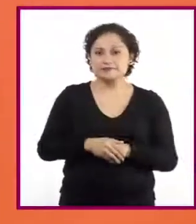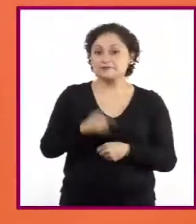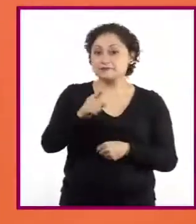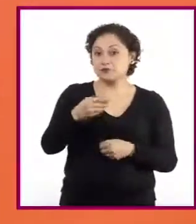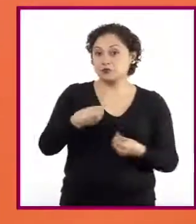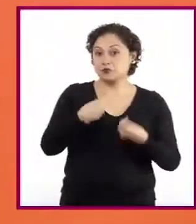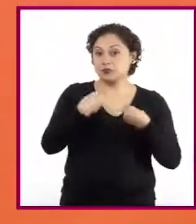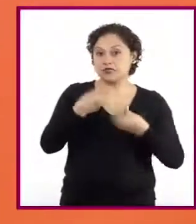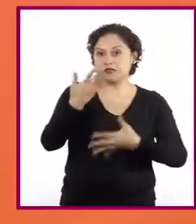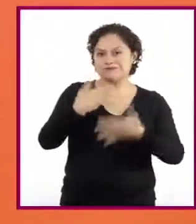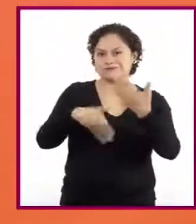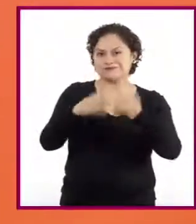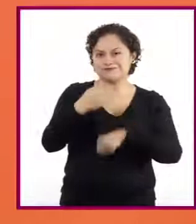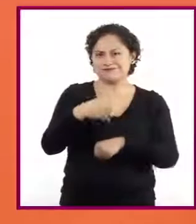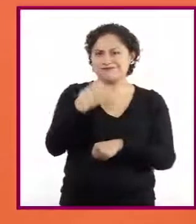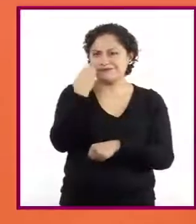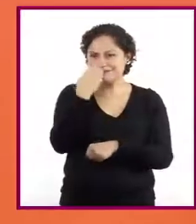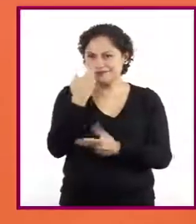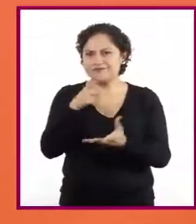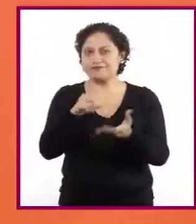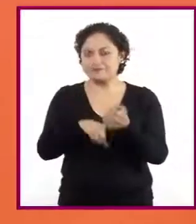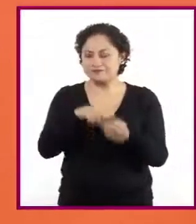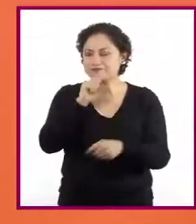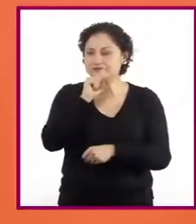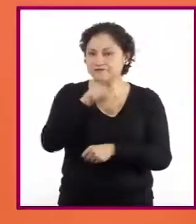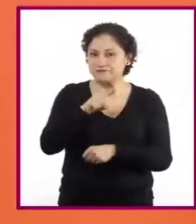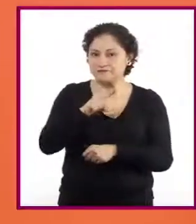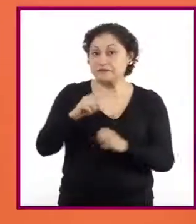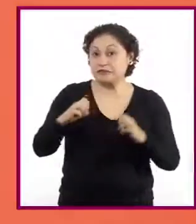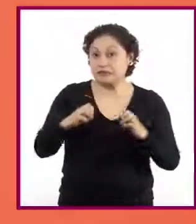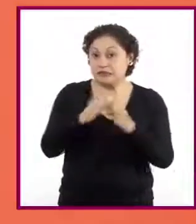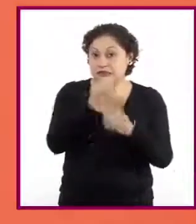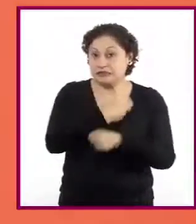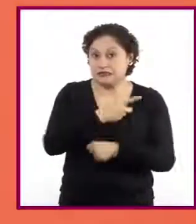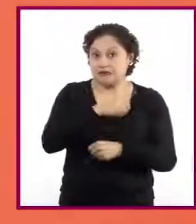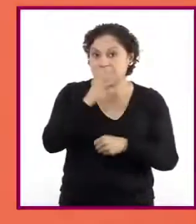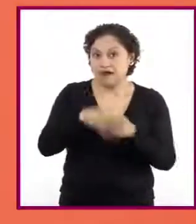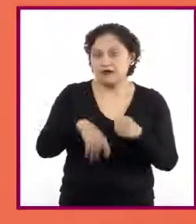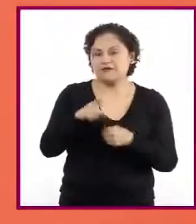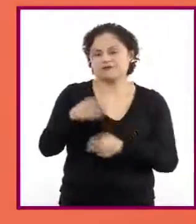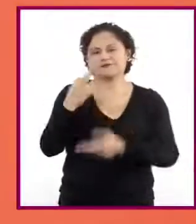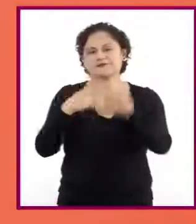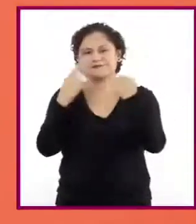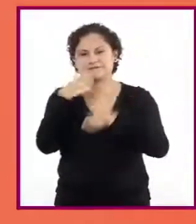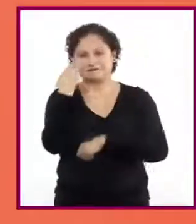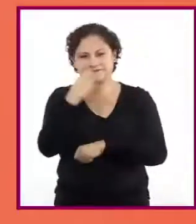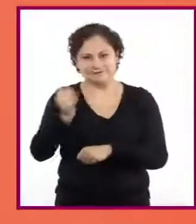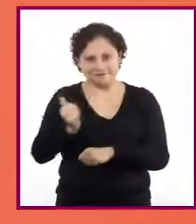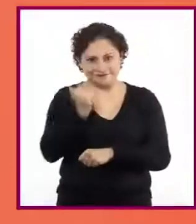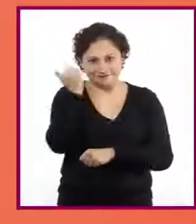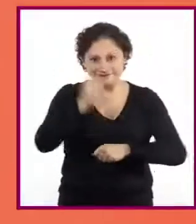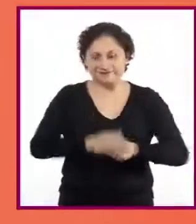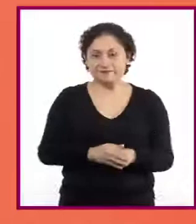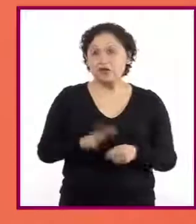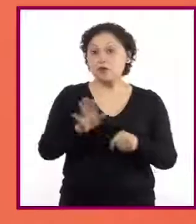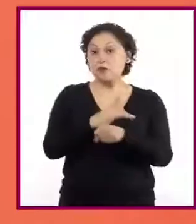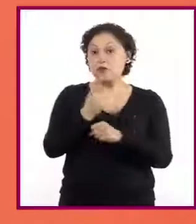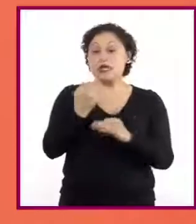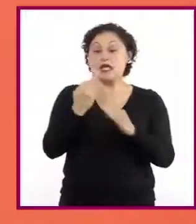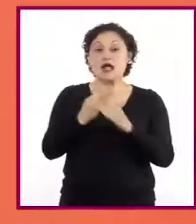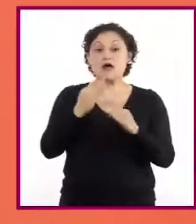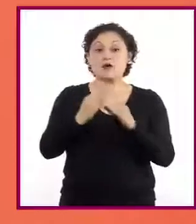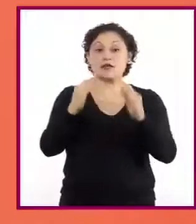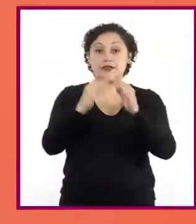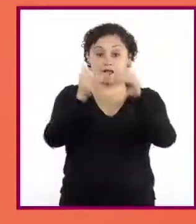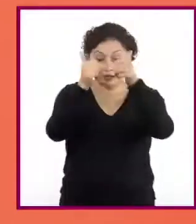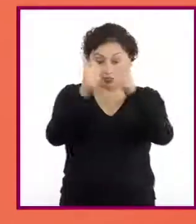crecimiento personal y académico una vez que termine la contingencia. Y es que en esta etapa de aislamiento social, los caminos